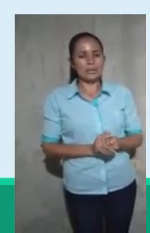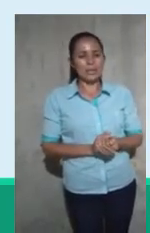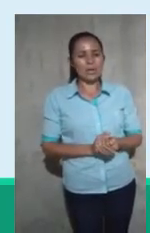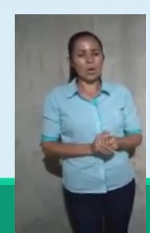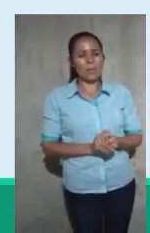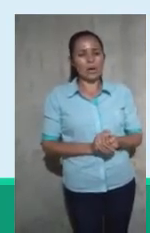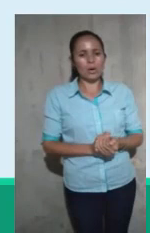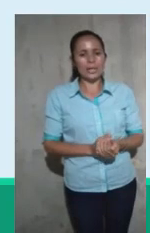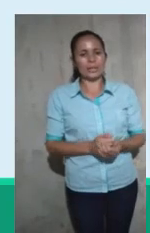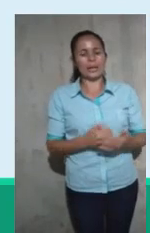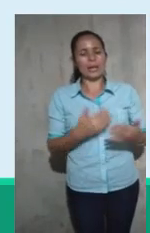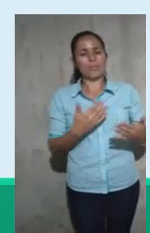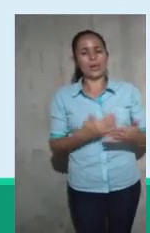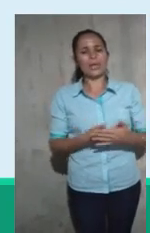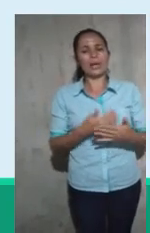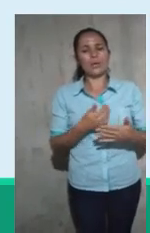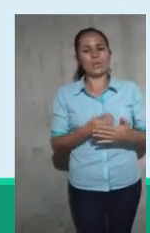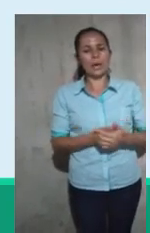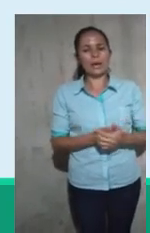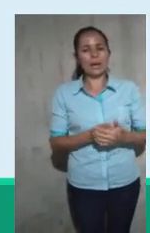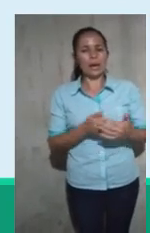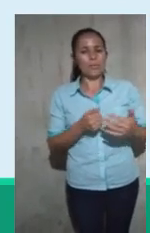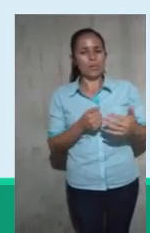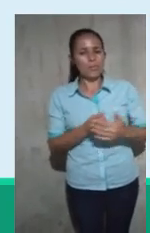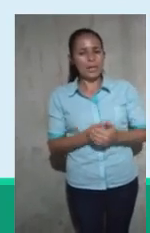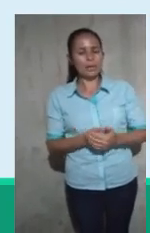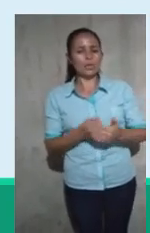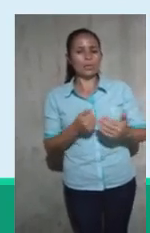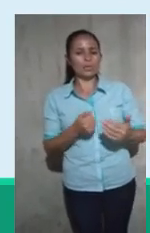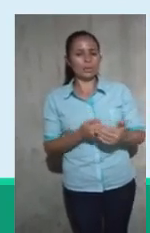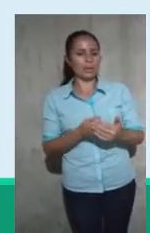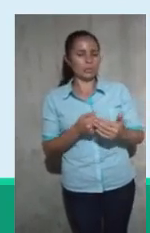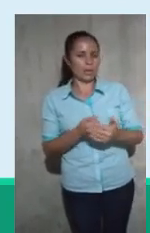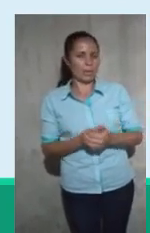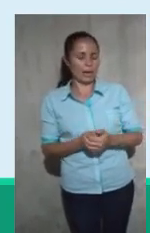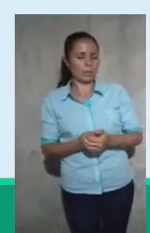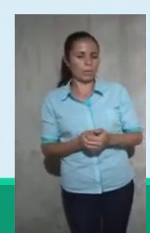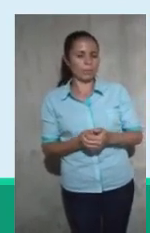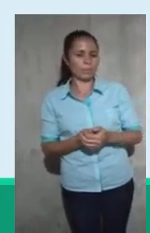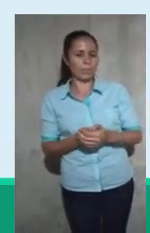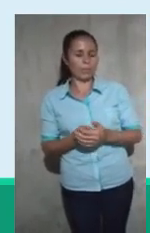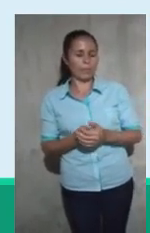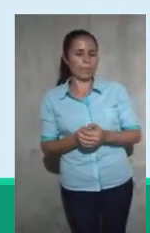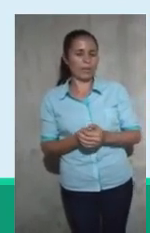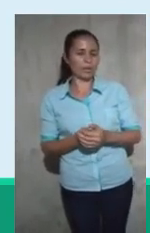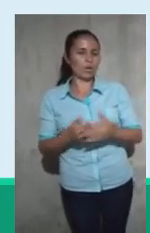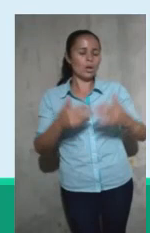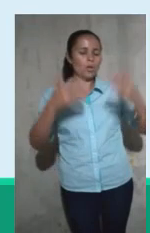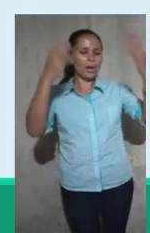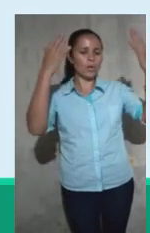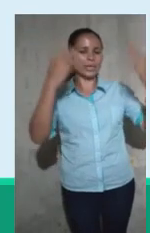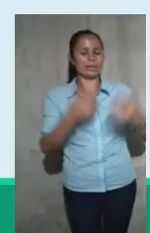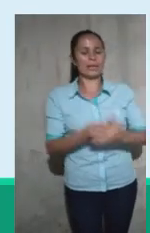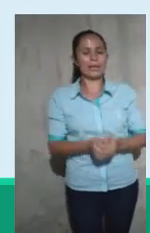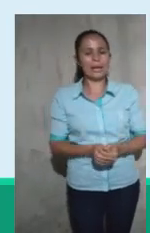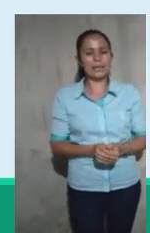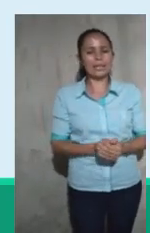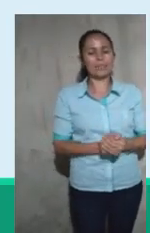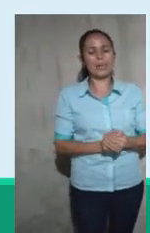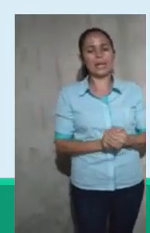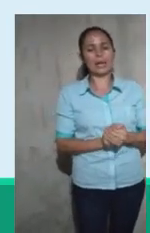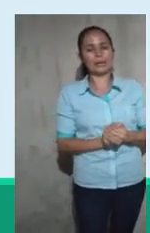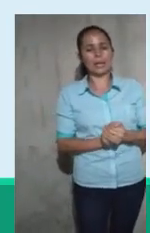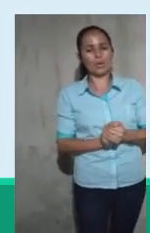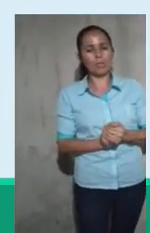Enumere 5 valores que le puedan ayudar al momento de buscar un trabajo. De todos los valores que ya